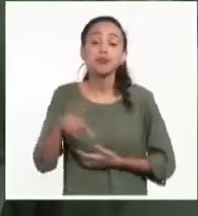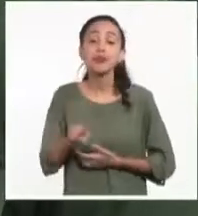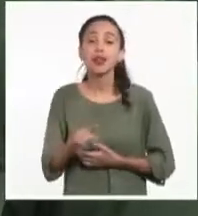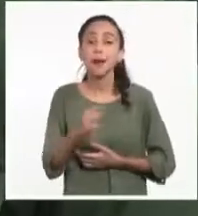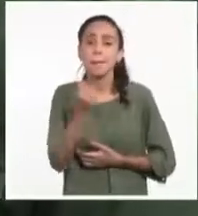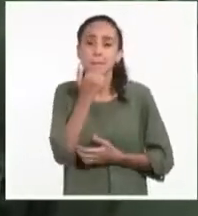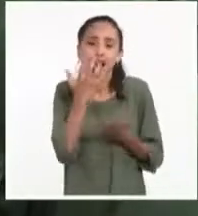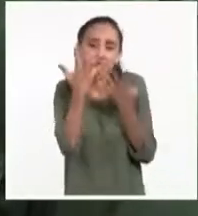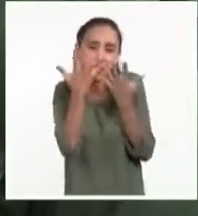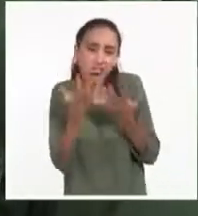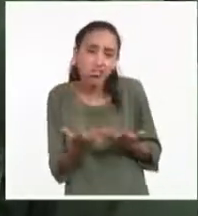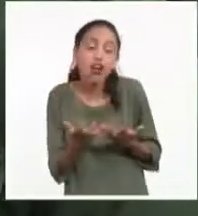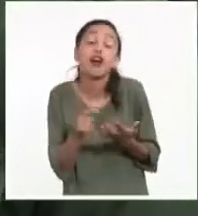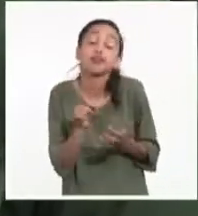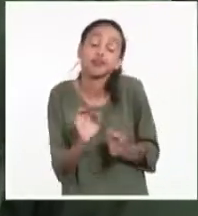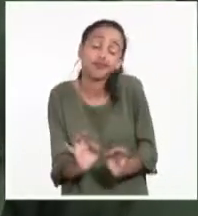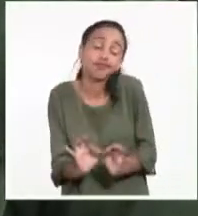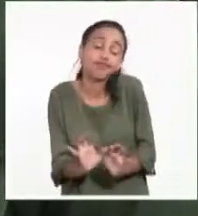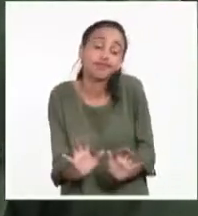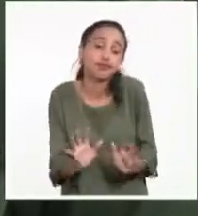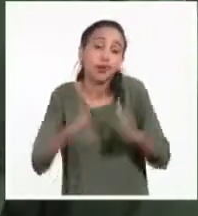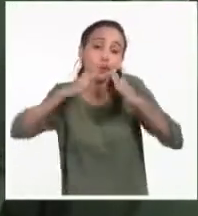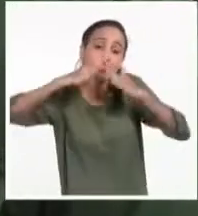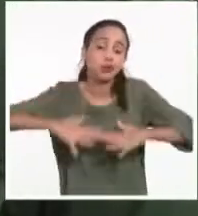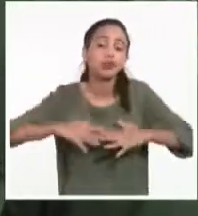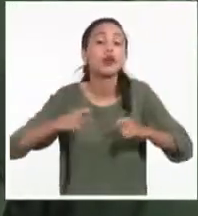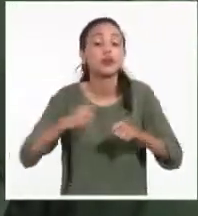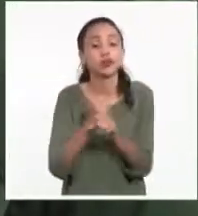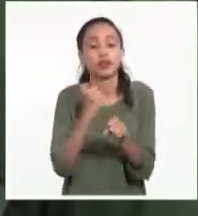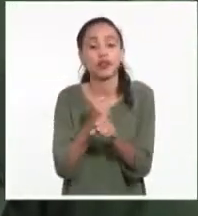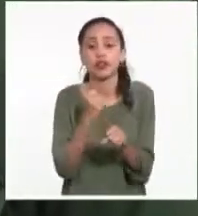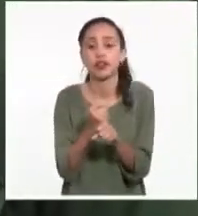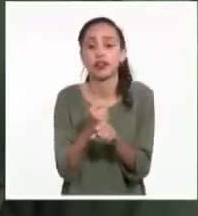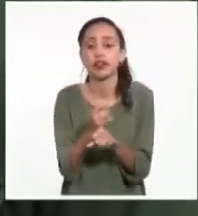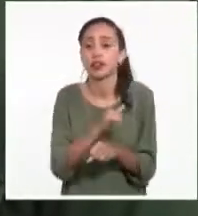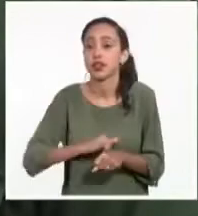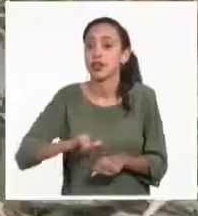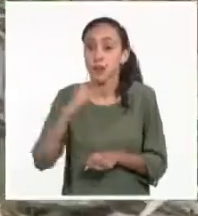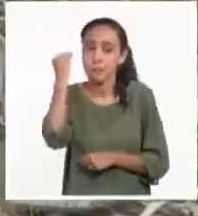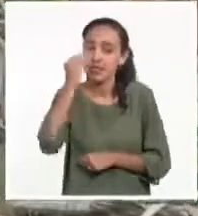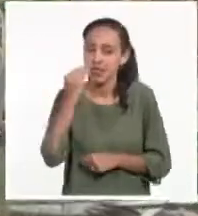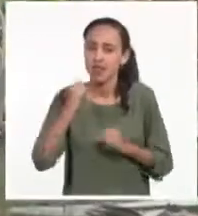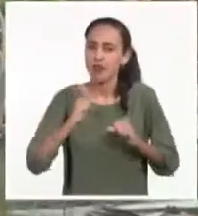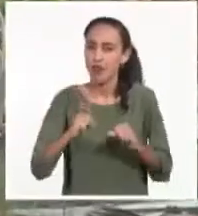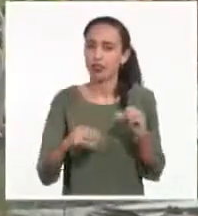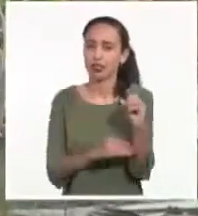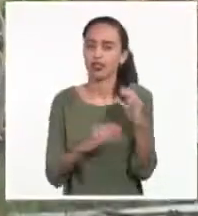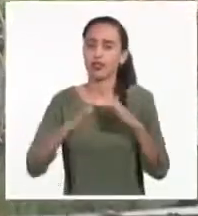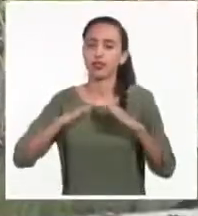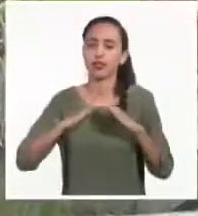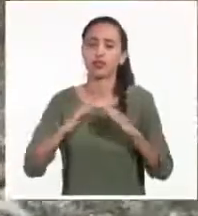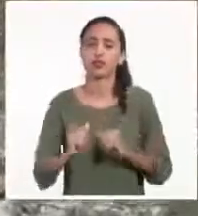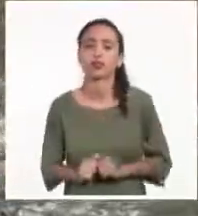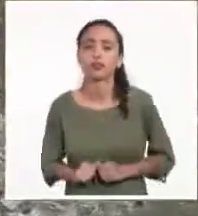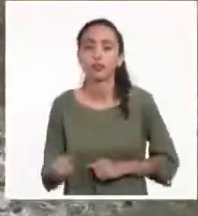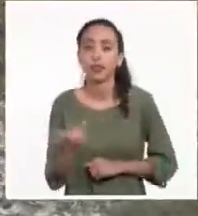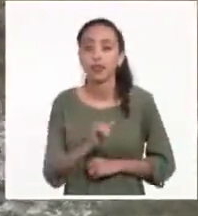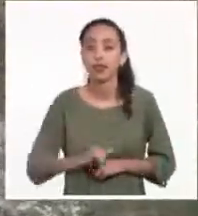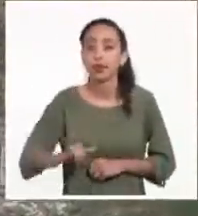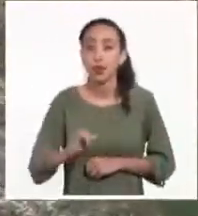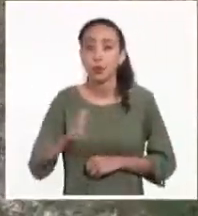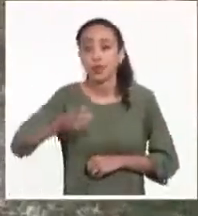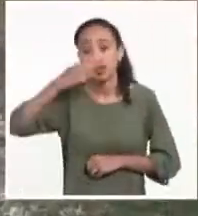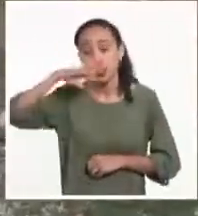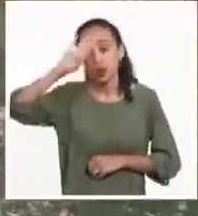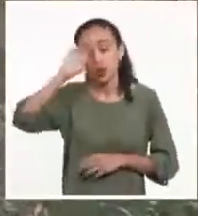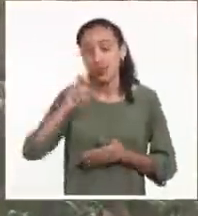más débiles, ¿no? Y esas son las cosas que tenemos que trabajar también con una proyección. En una intensa jornada, el presidente cubano